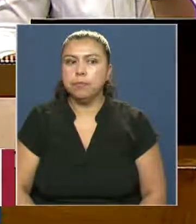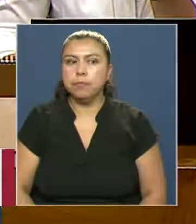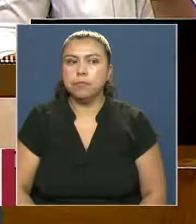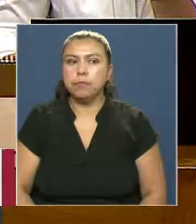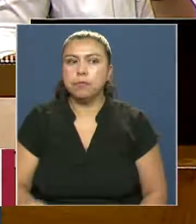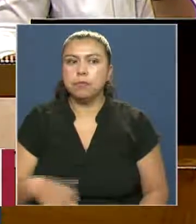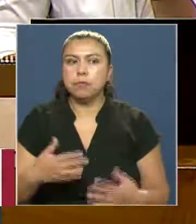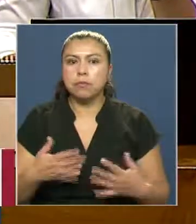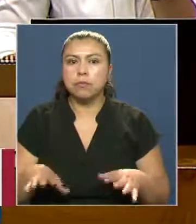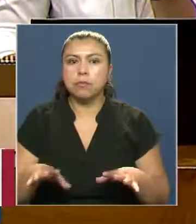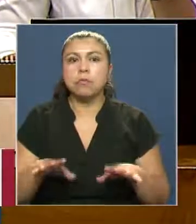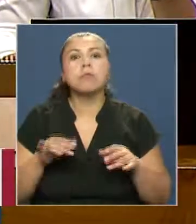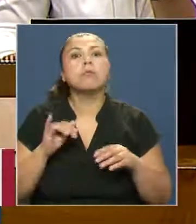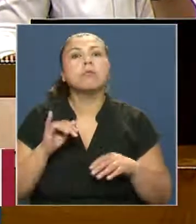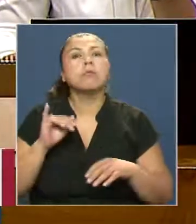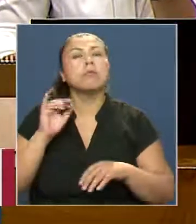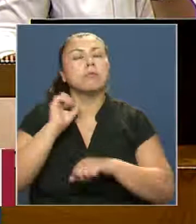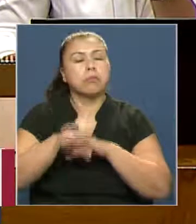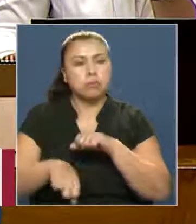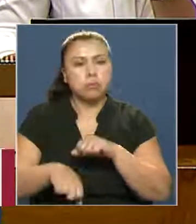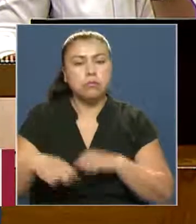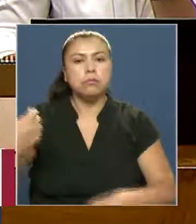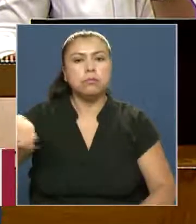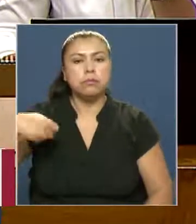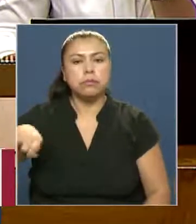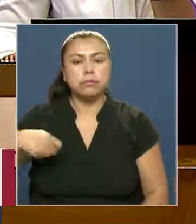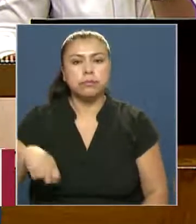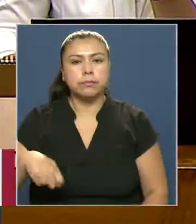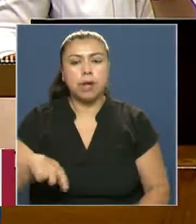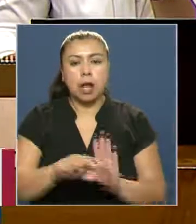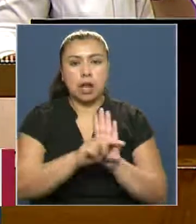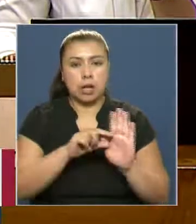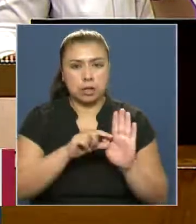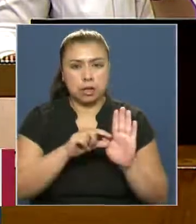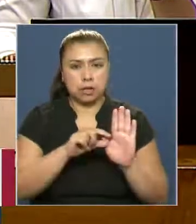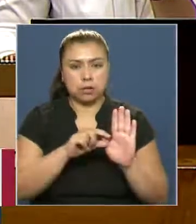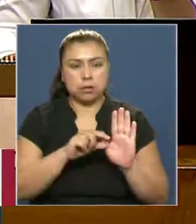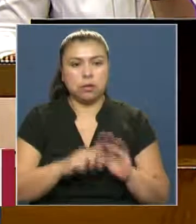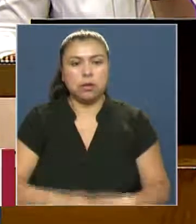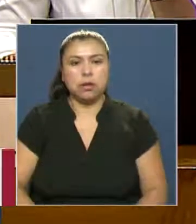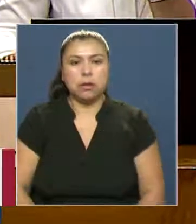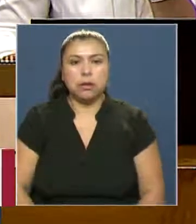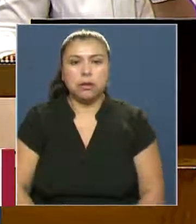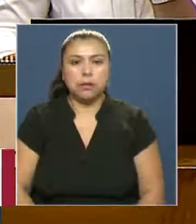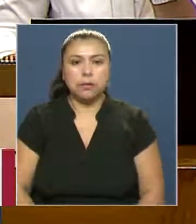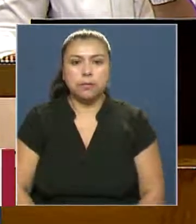por lo tanto, está aprobado la indicación.